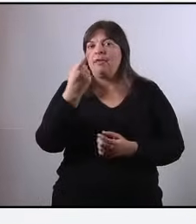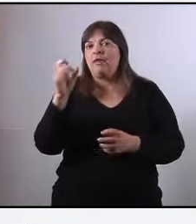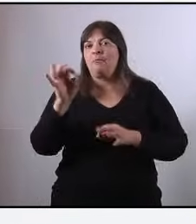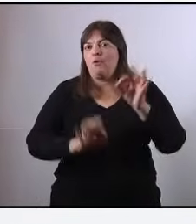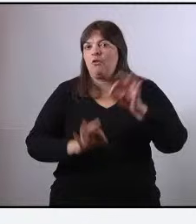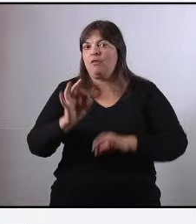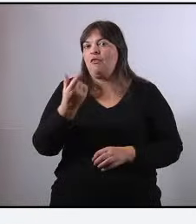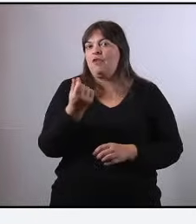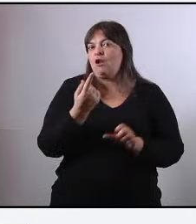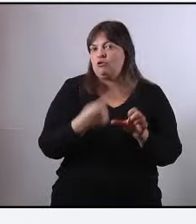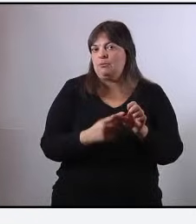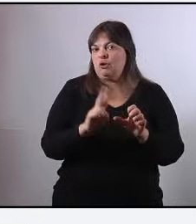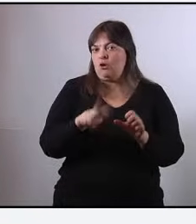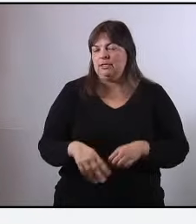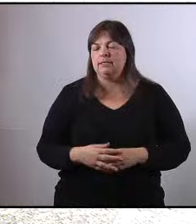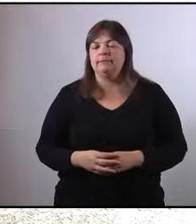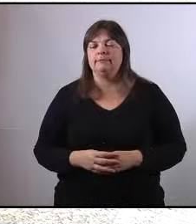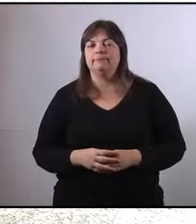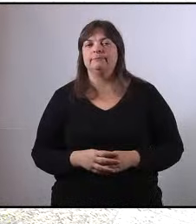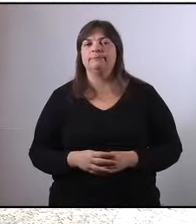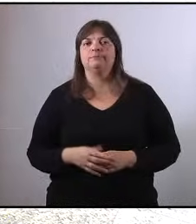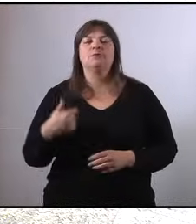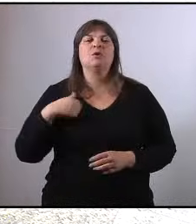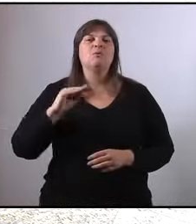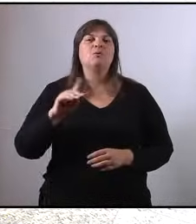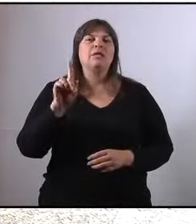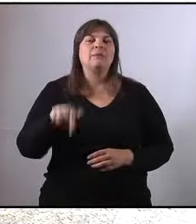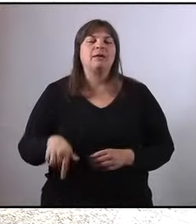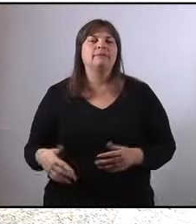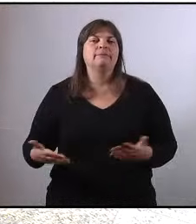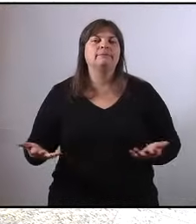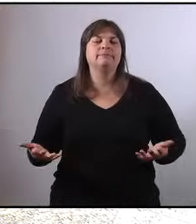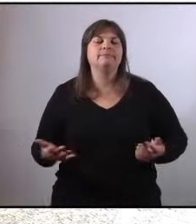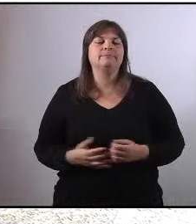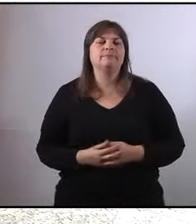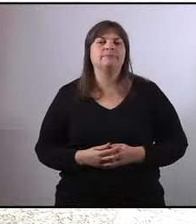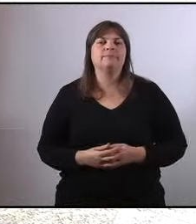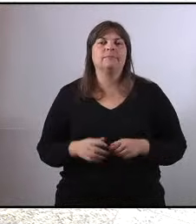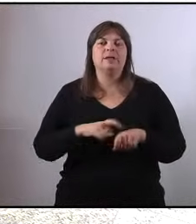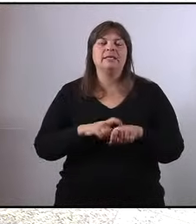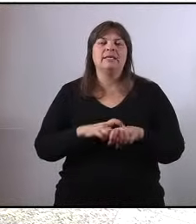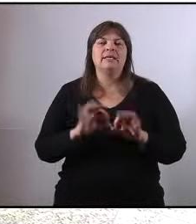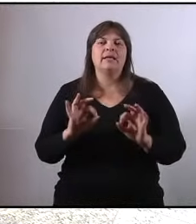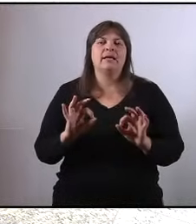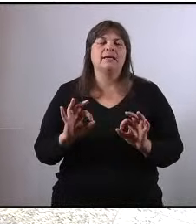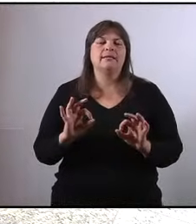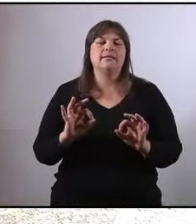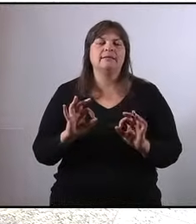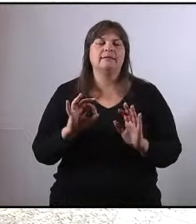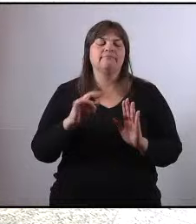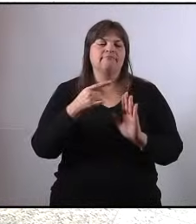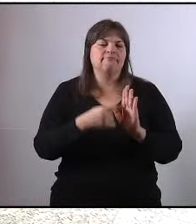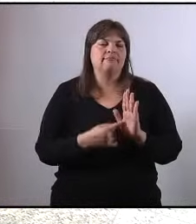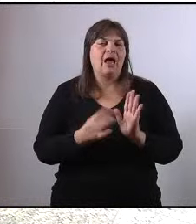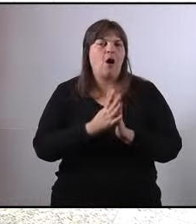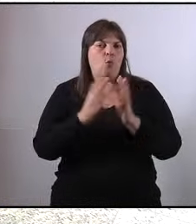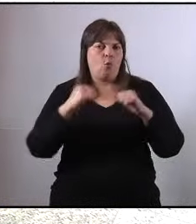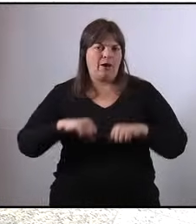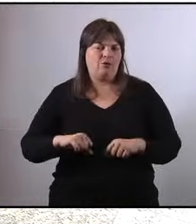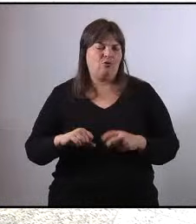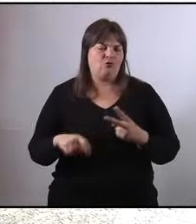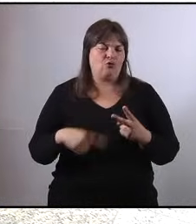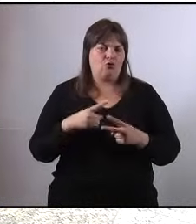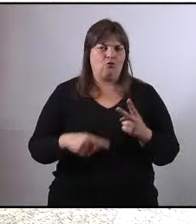extremeño. También le quería preguntar por un par de aspectos que aparecen en la reseña, un par de acuerdos.